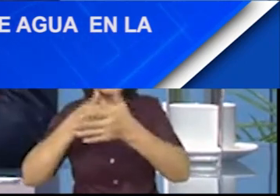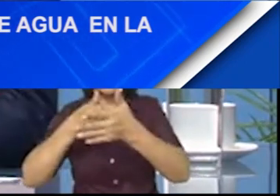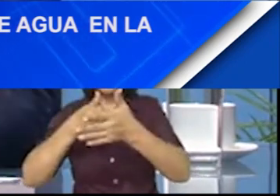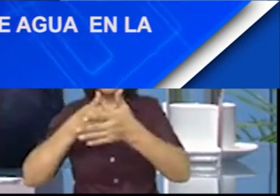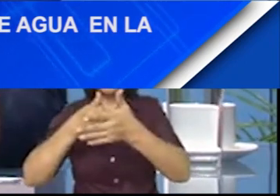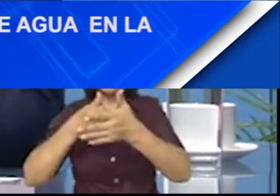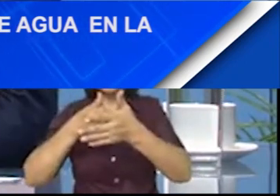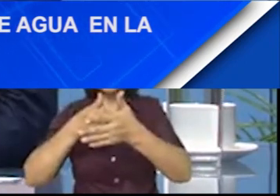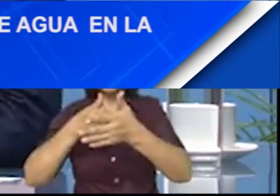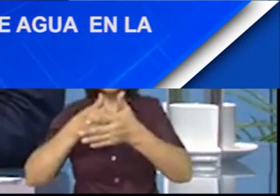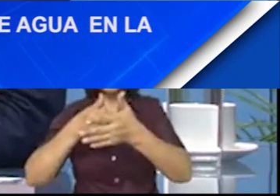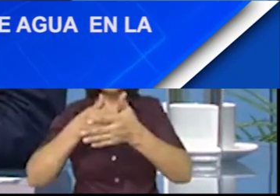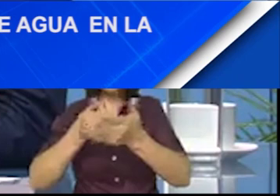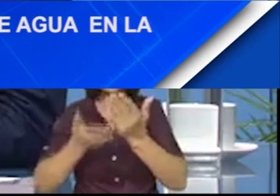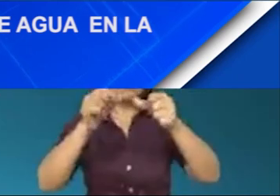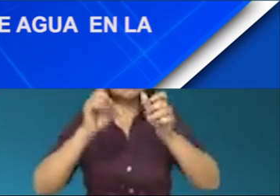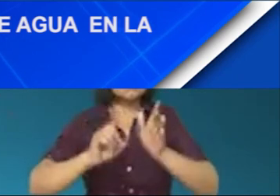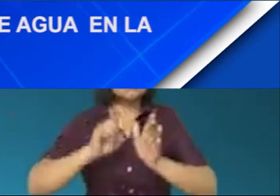conexiones